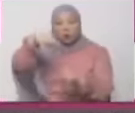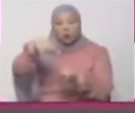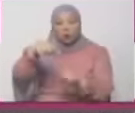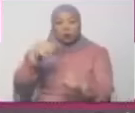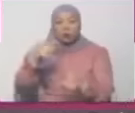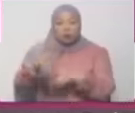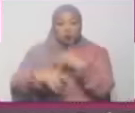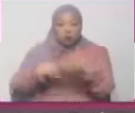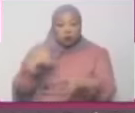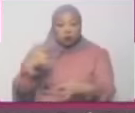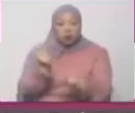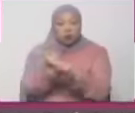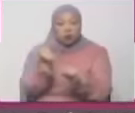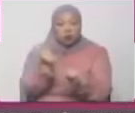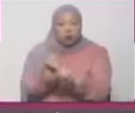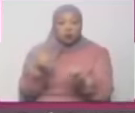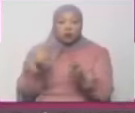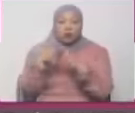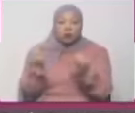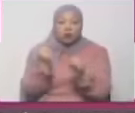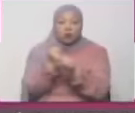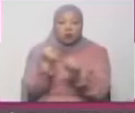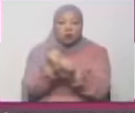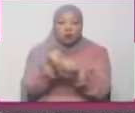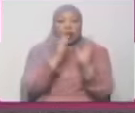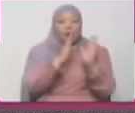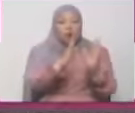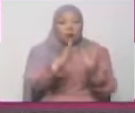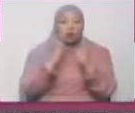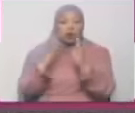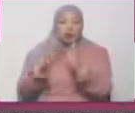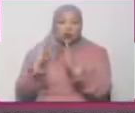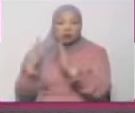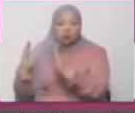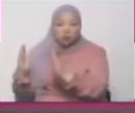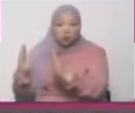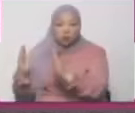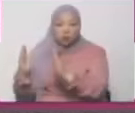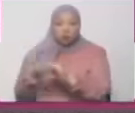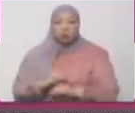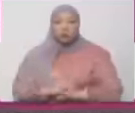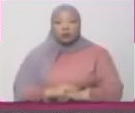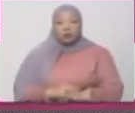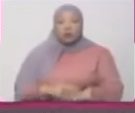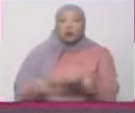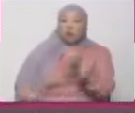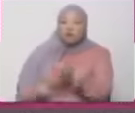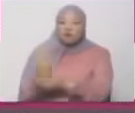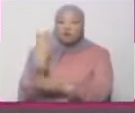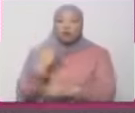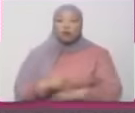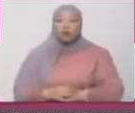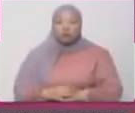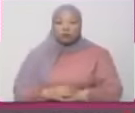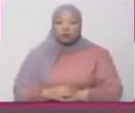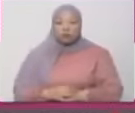de toda la estructura organizativa. Es fundamental para